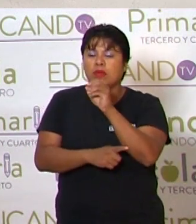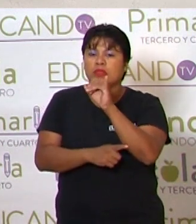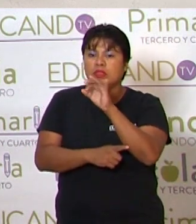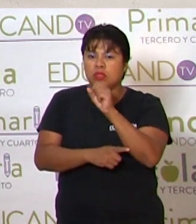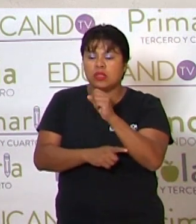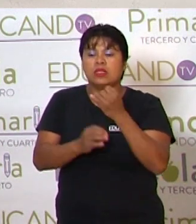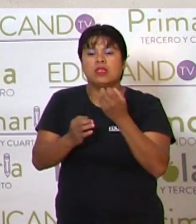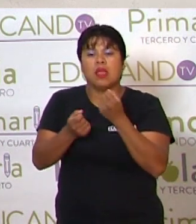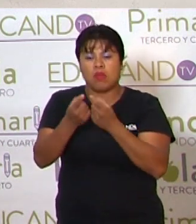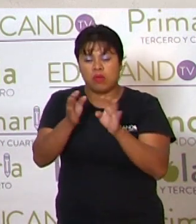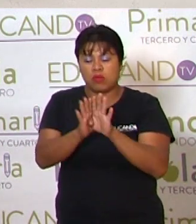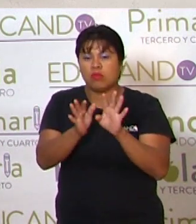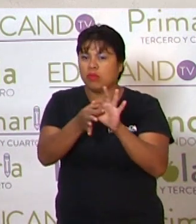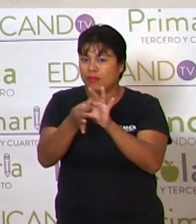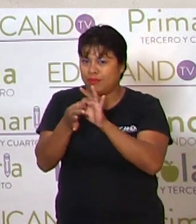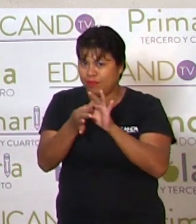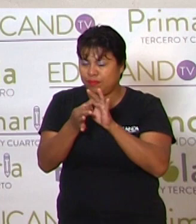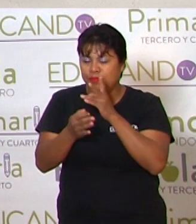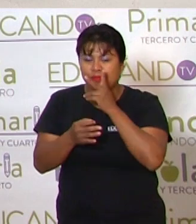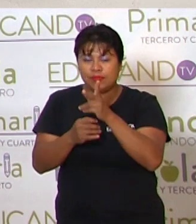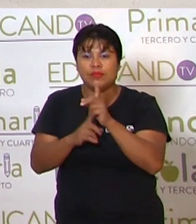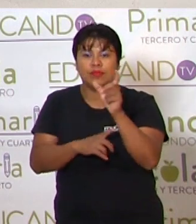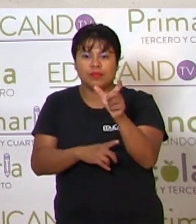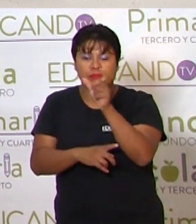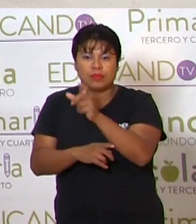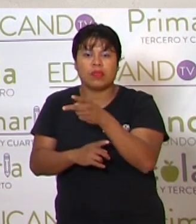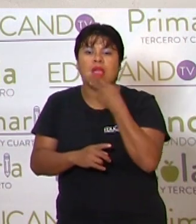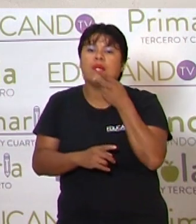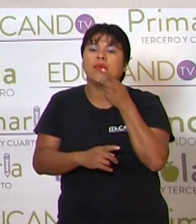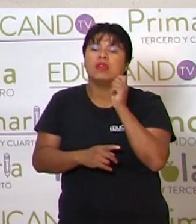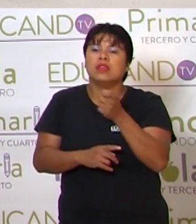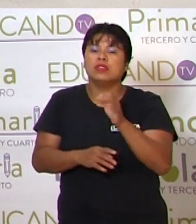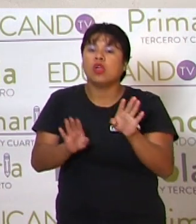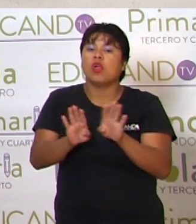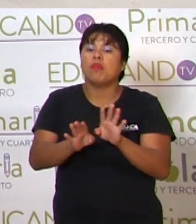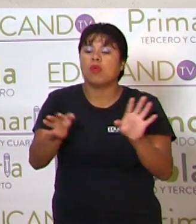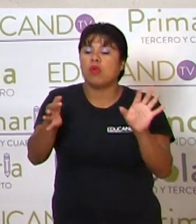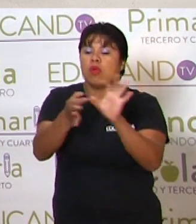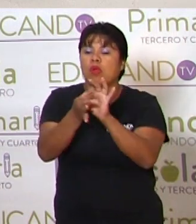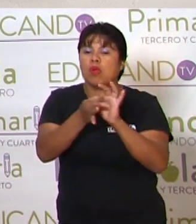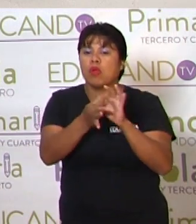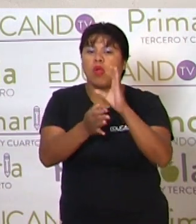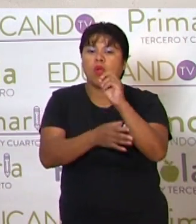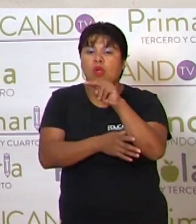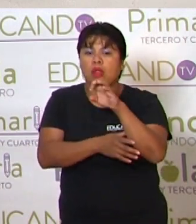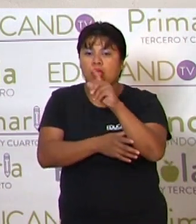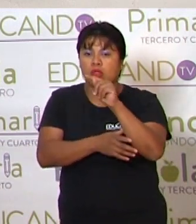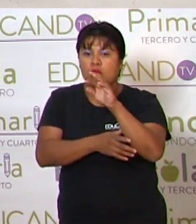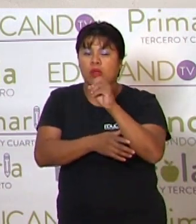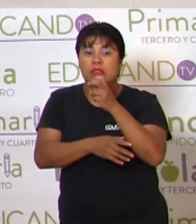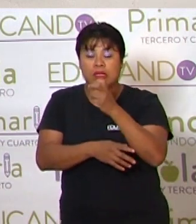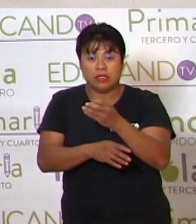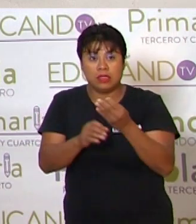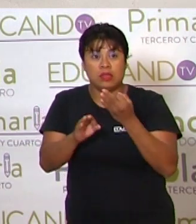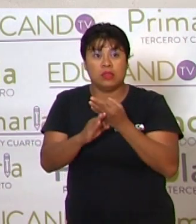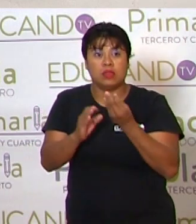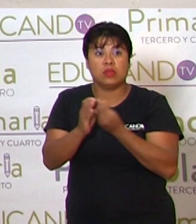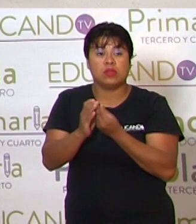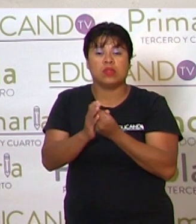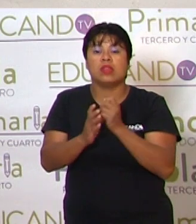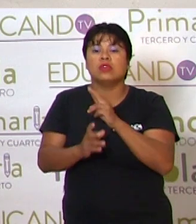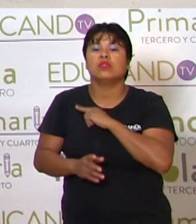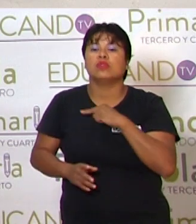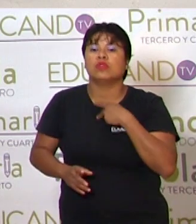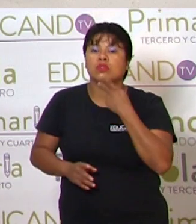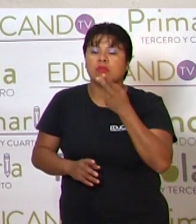preposiciones y algunas conjunciones? Bien, hablamos de lo que eran los conectores. Y en esa sesión es donde hablamos de